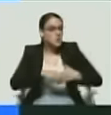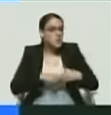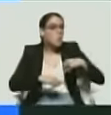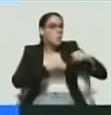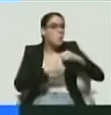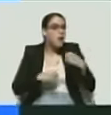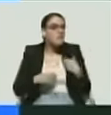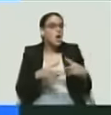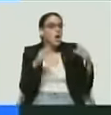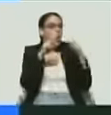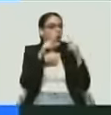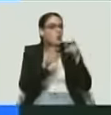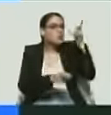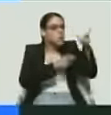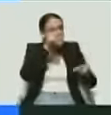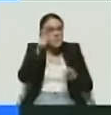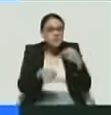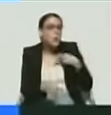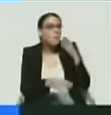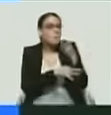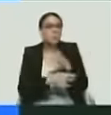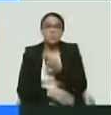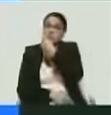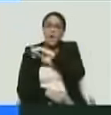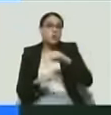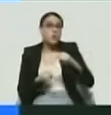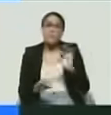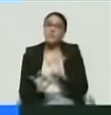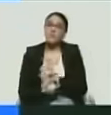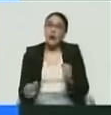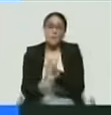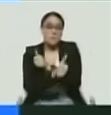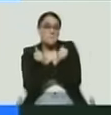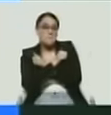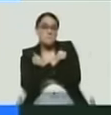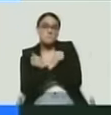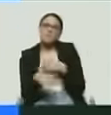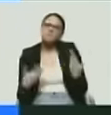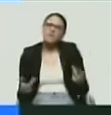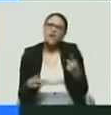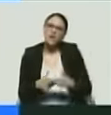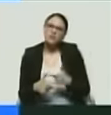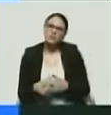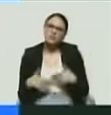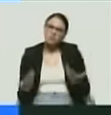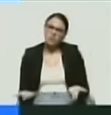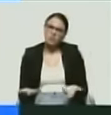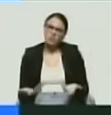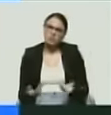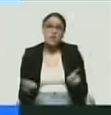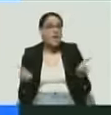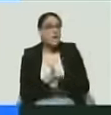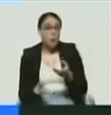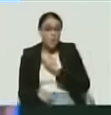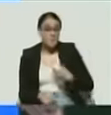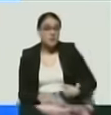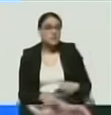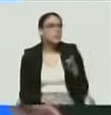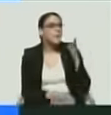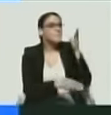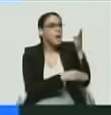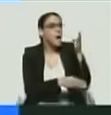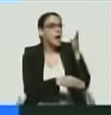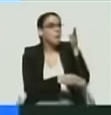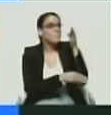territorio nacional, son cientos y cientos y cientos de poblaciones que ha recorrido el candidato Nicolás Maduro con